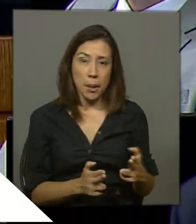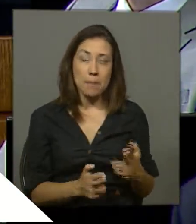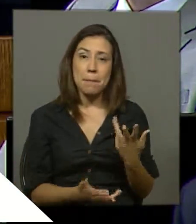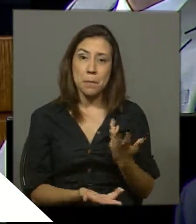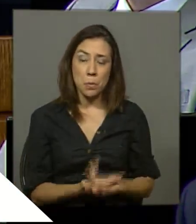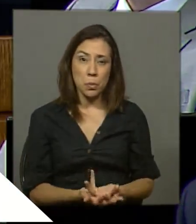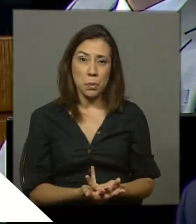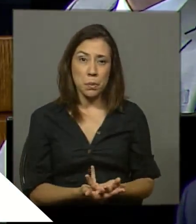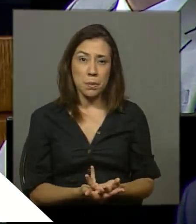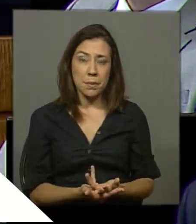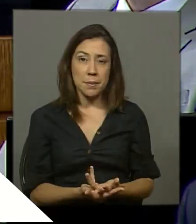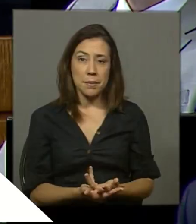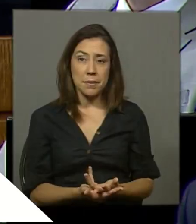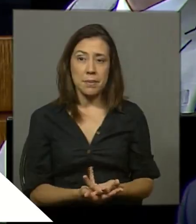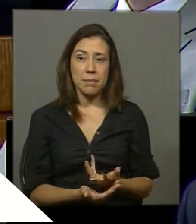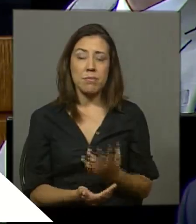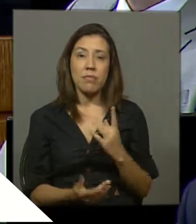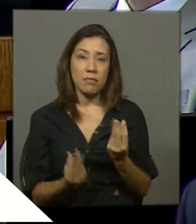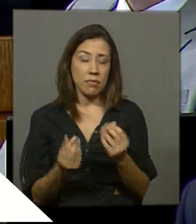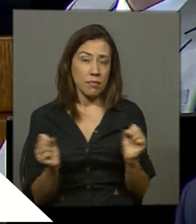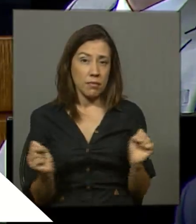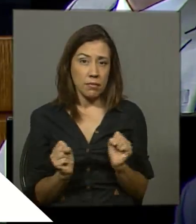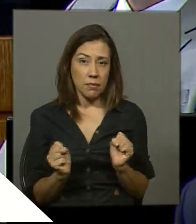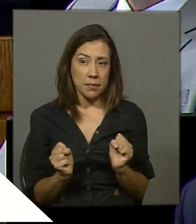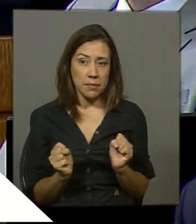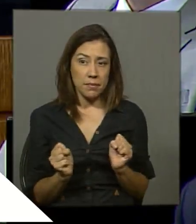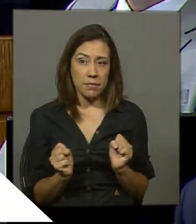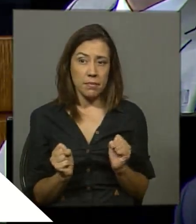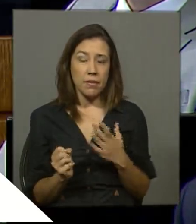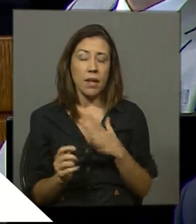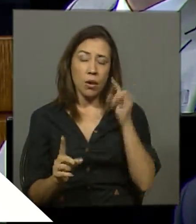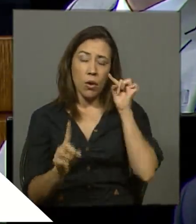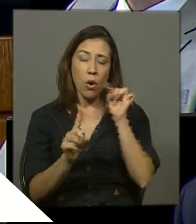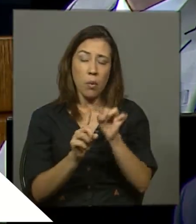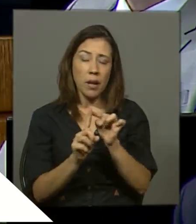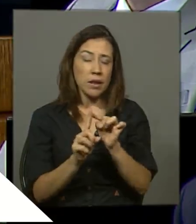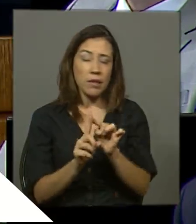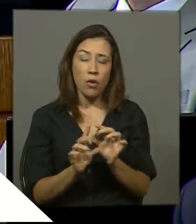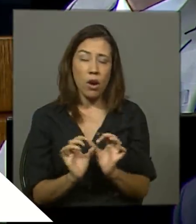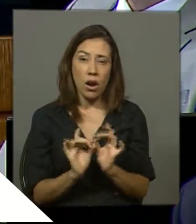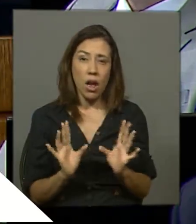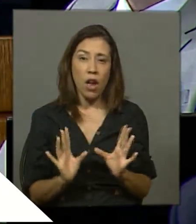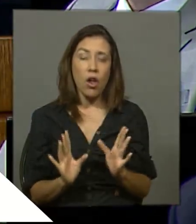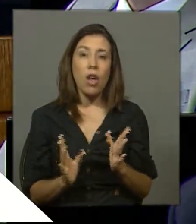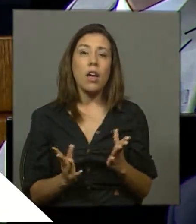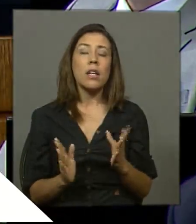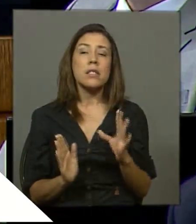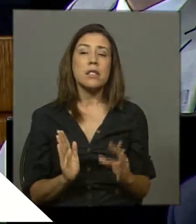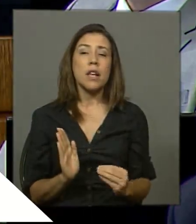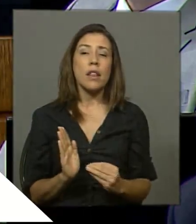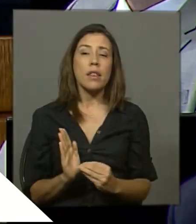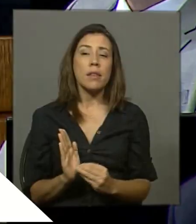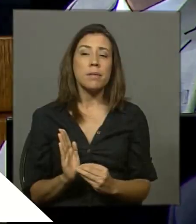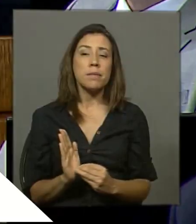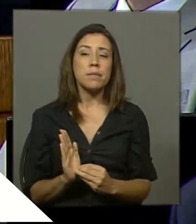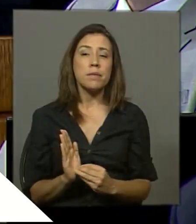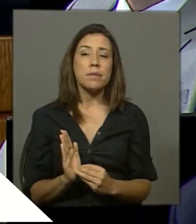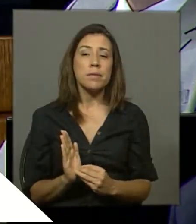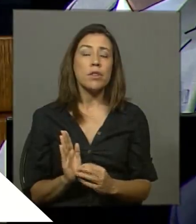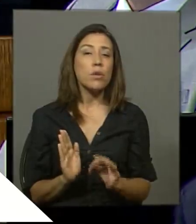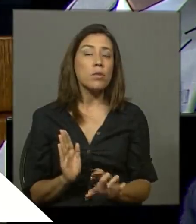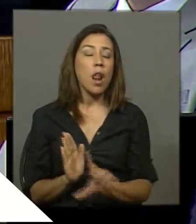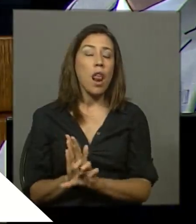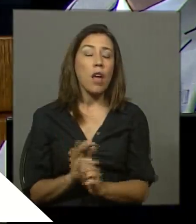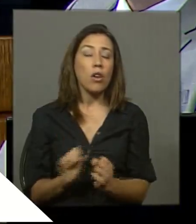existe porque hay temor que busca un fin determinado y porque se configura parte de la ley